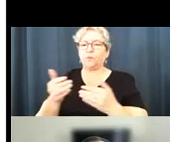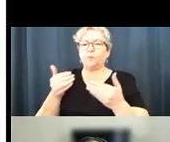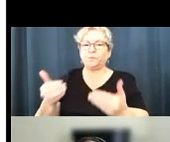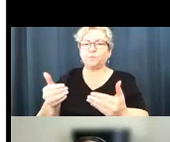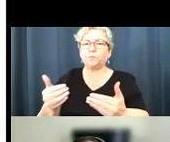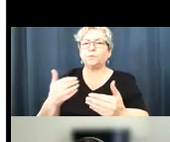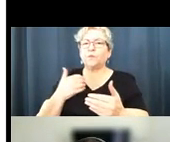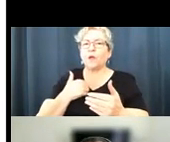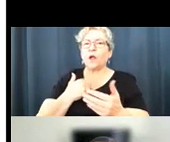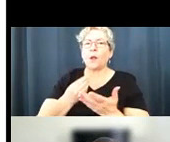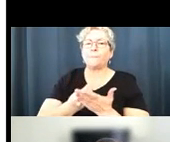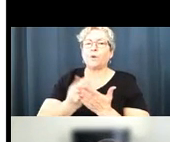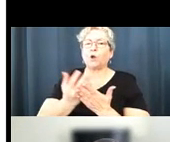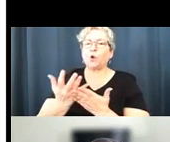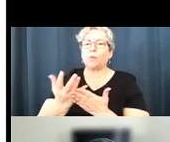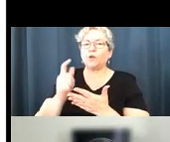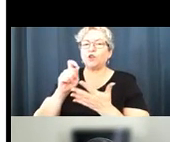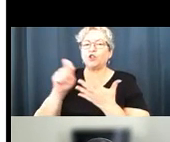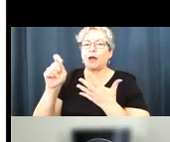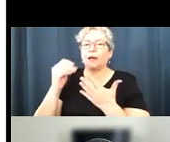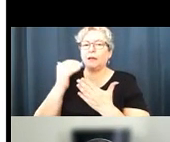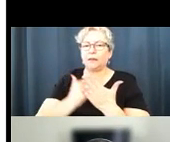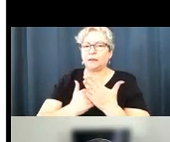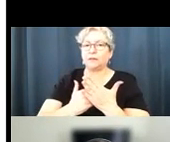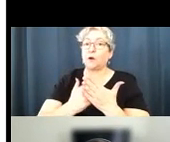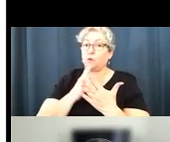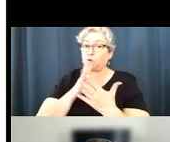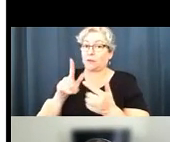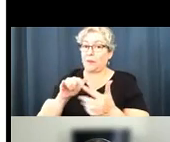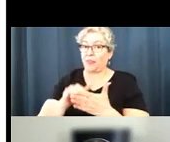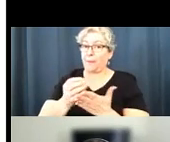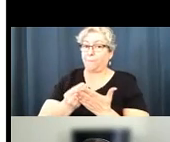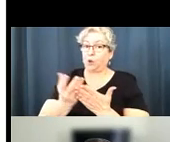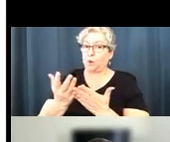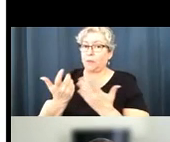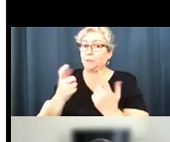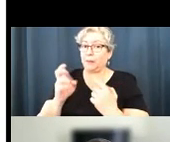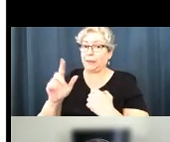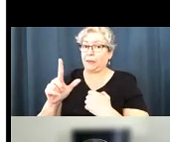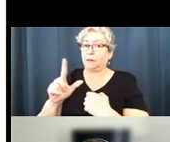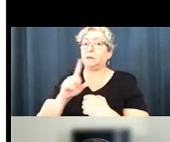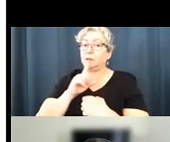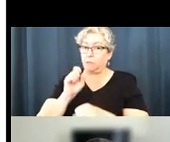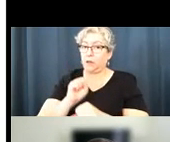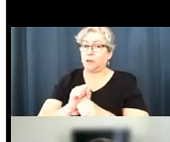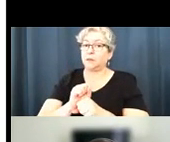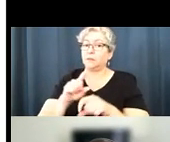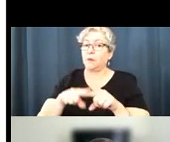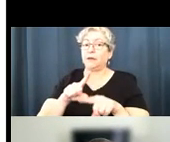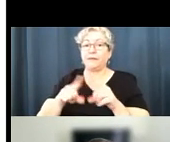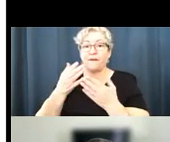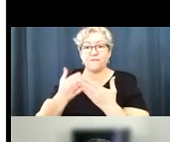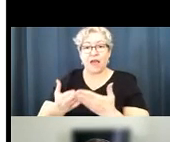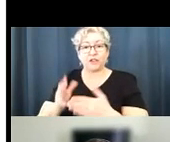voy a seguir rápidamente, tenemos una lista de adquisición, lista de cotejo, y eso es